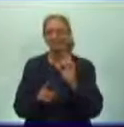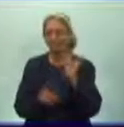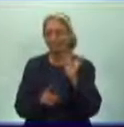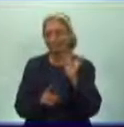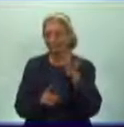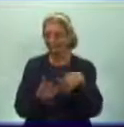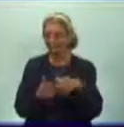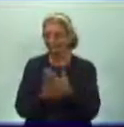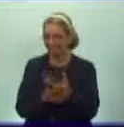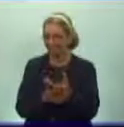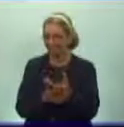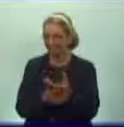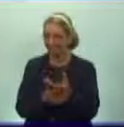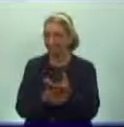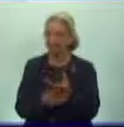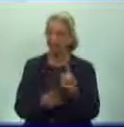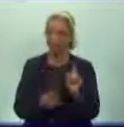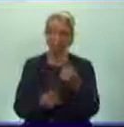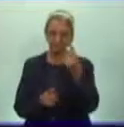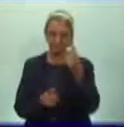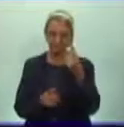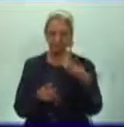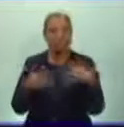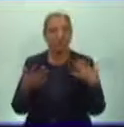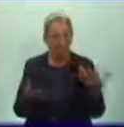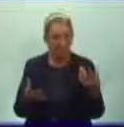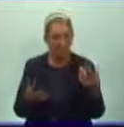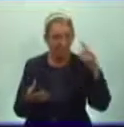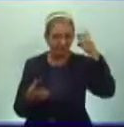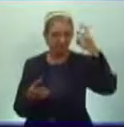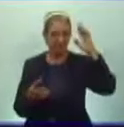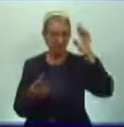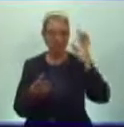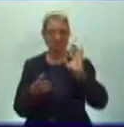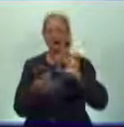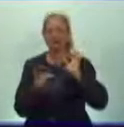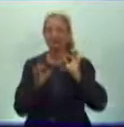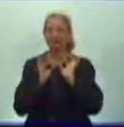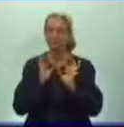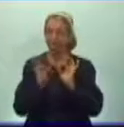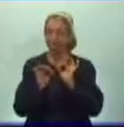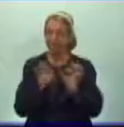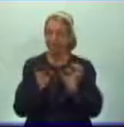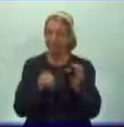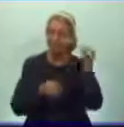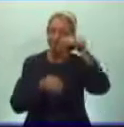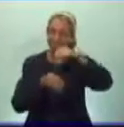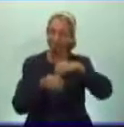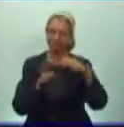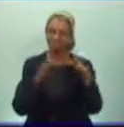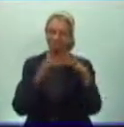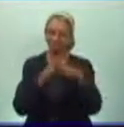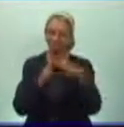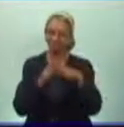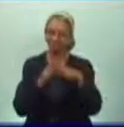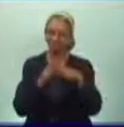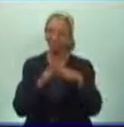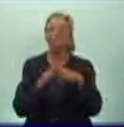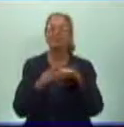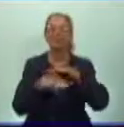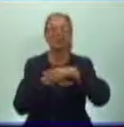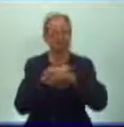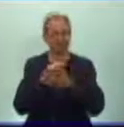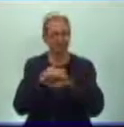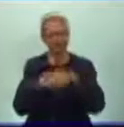pero no quiero despedirme antes de decirles que se cuiden mucho, que se mantengan dentro de casa, que se laven las manos, que